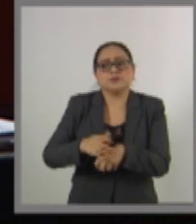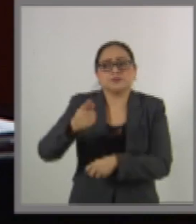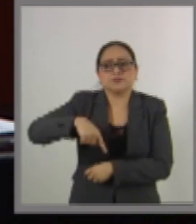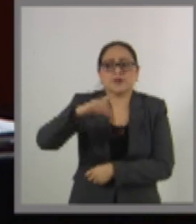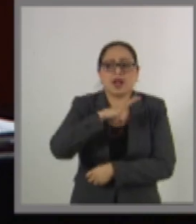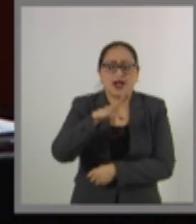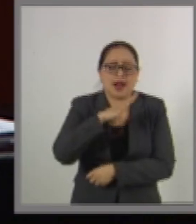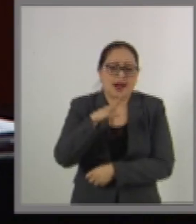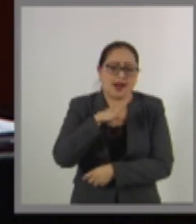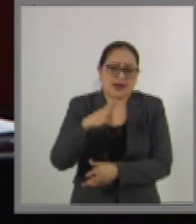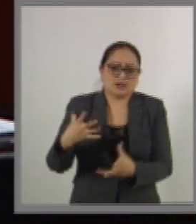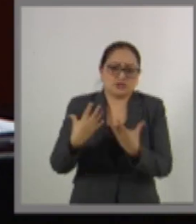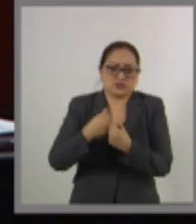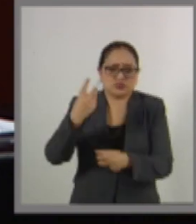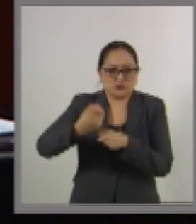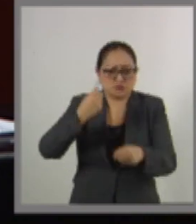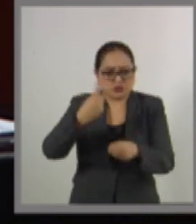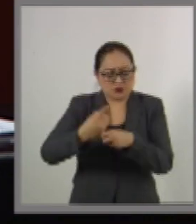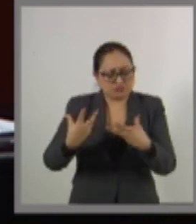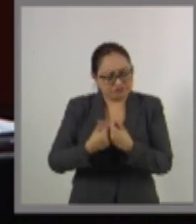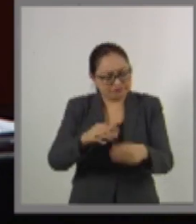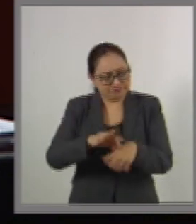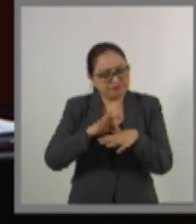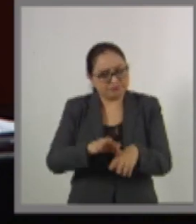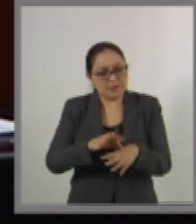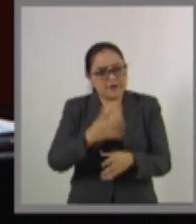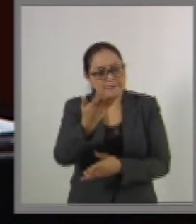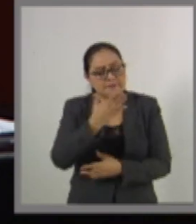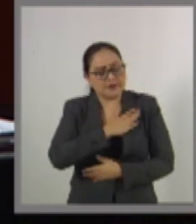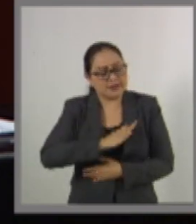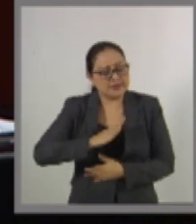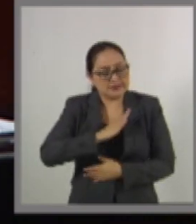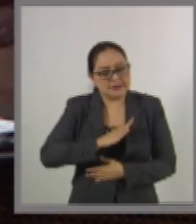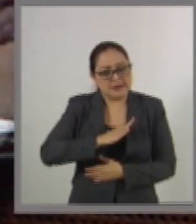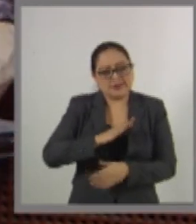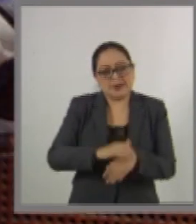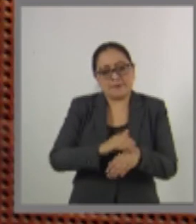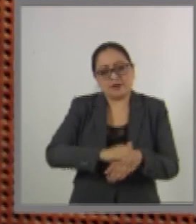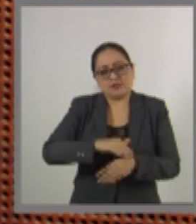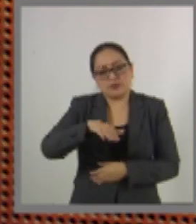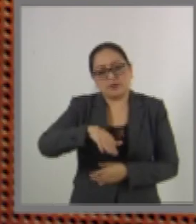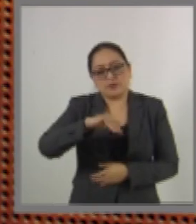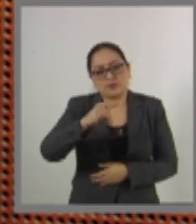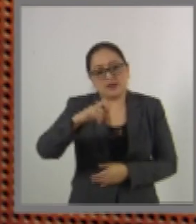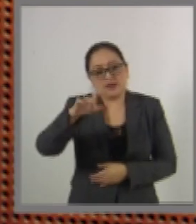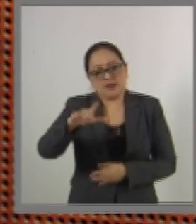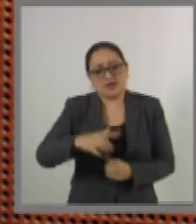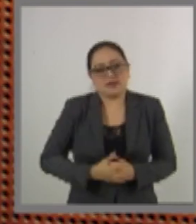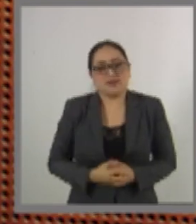la oportunidad de vivir juntos. Felicidades, mi amigo Miguel.